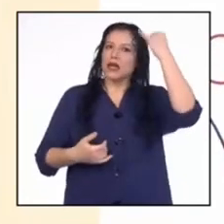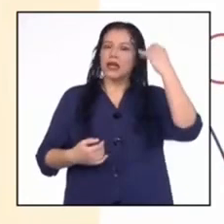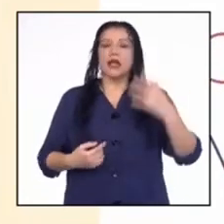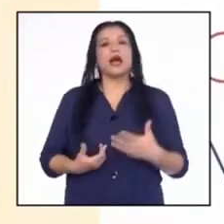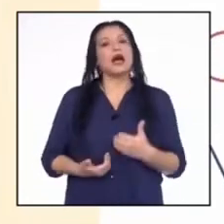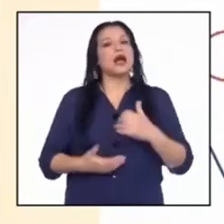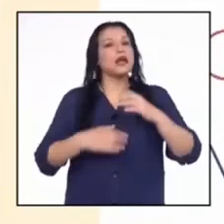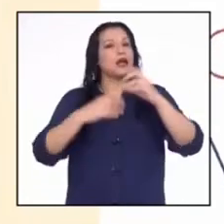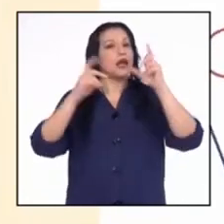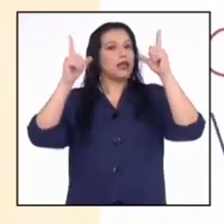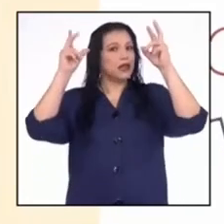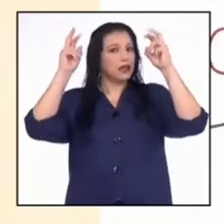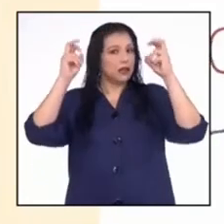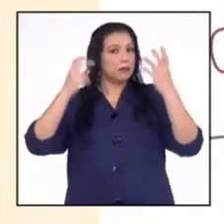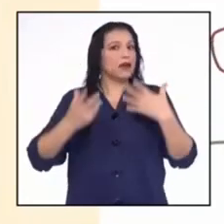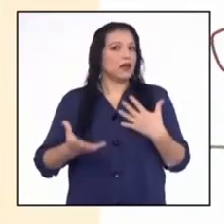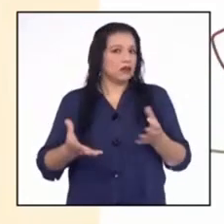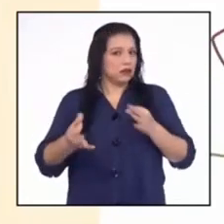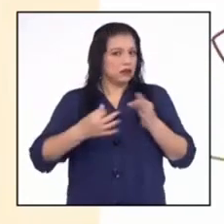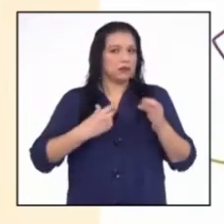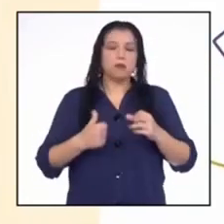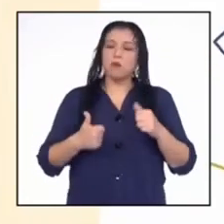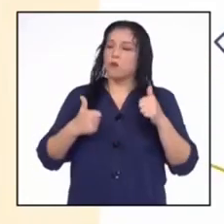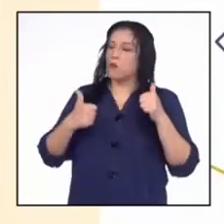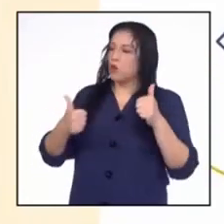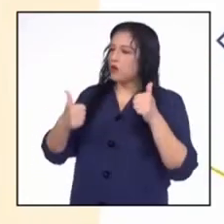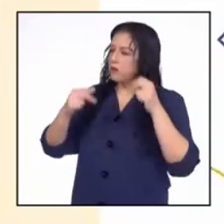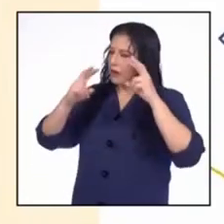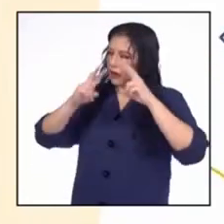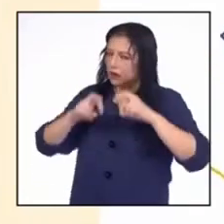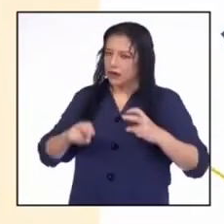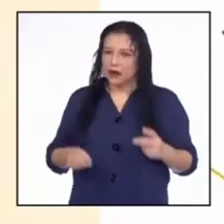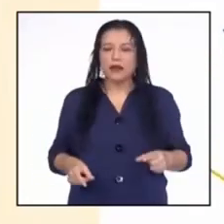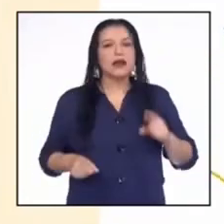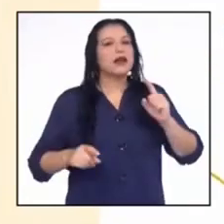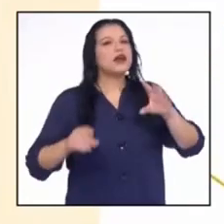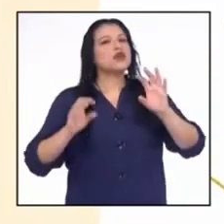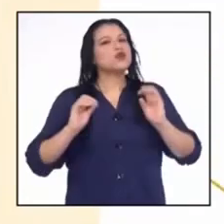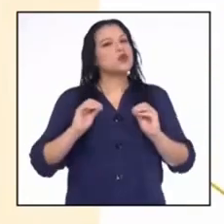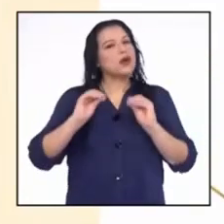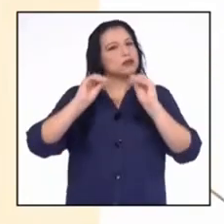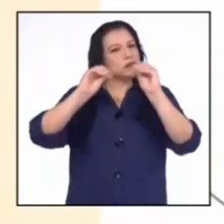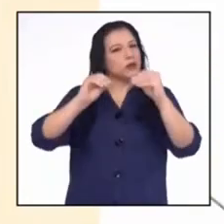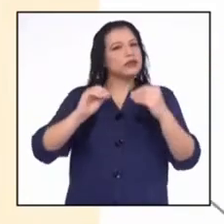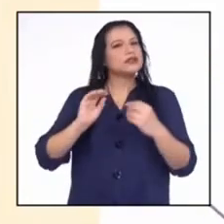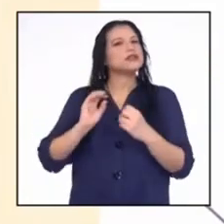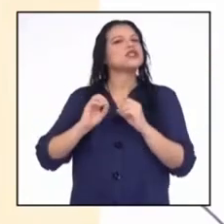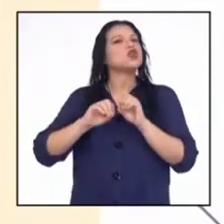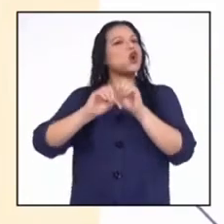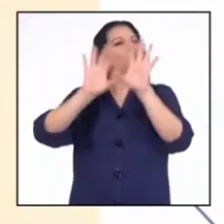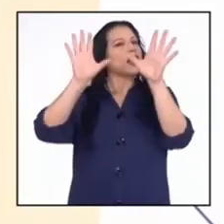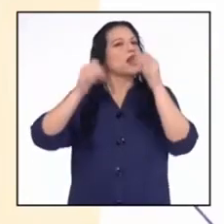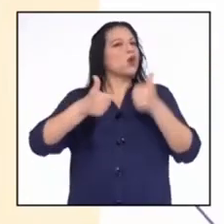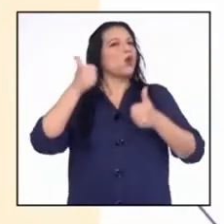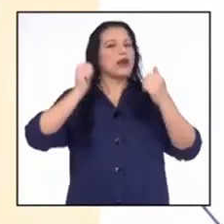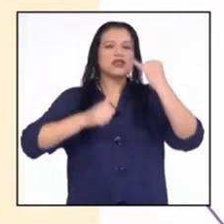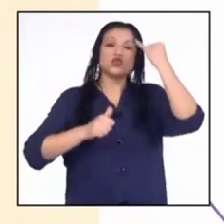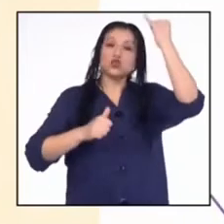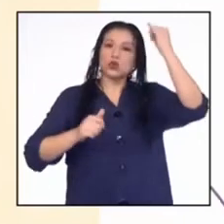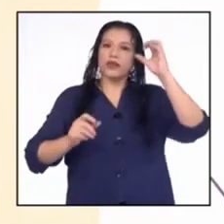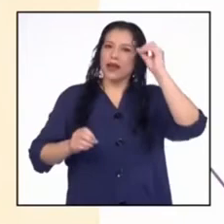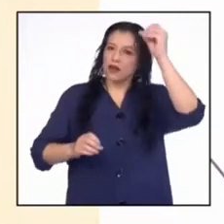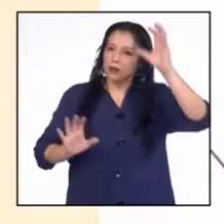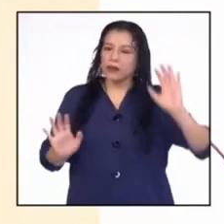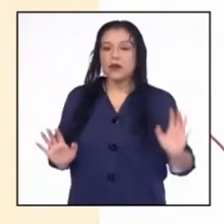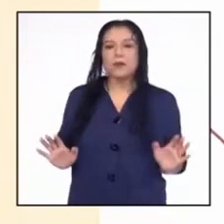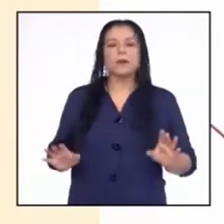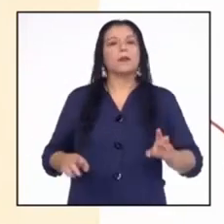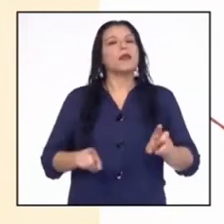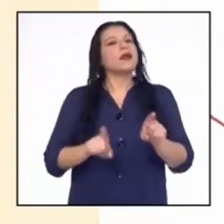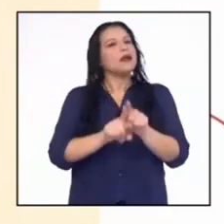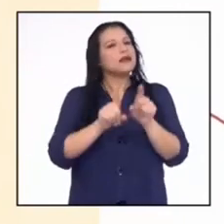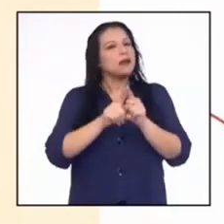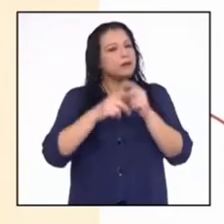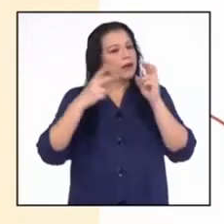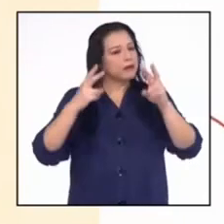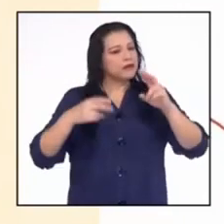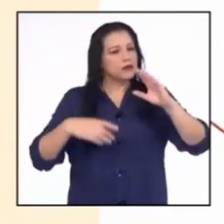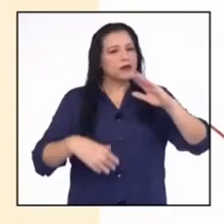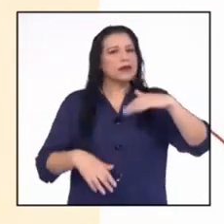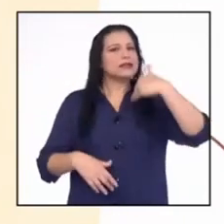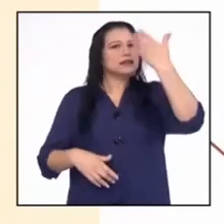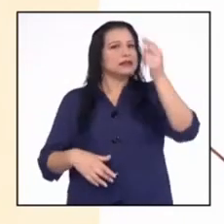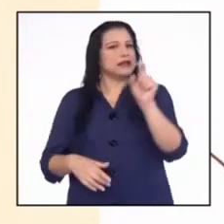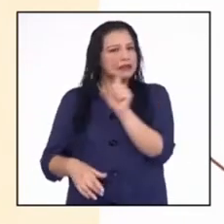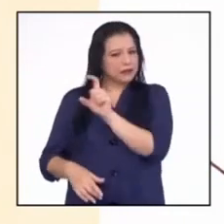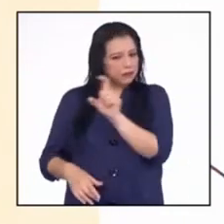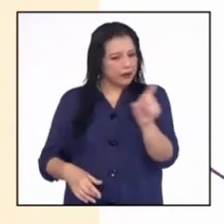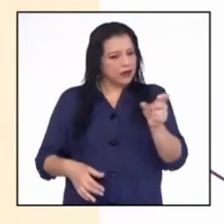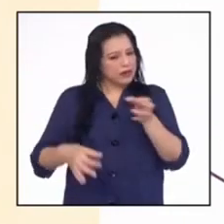tocaré. Buen análisis. Has indicado claramente tu tesis y posición. También he visto que en el siguiente